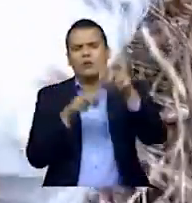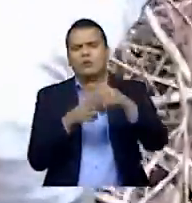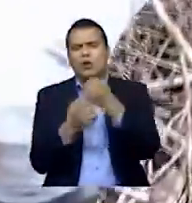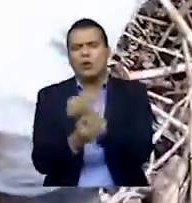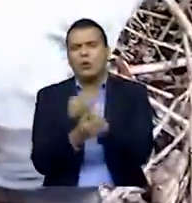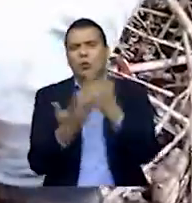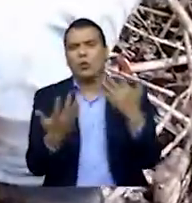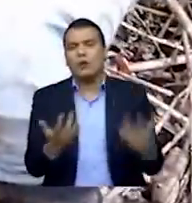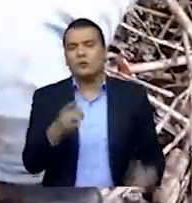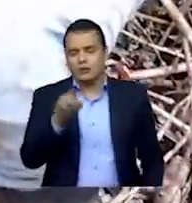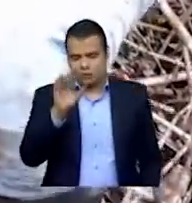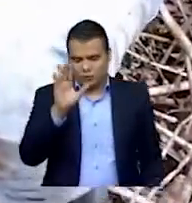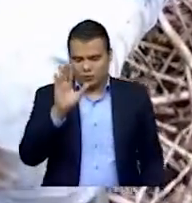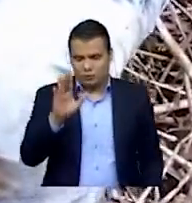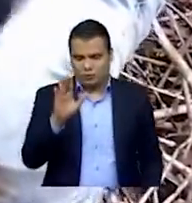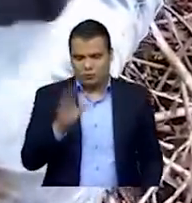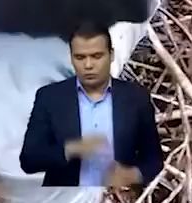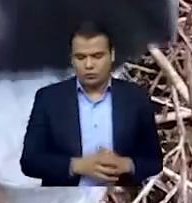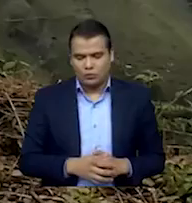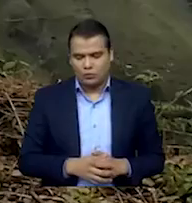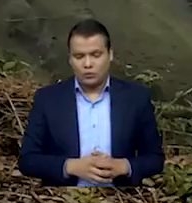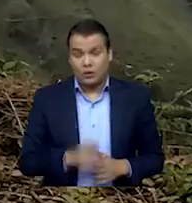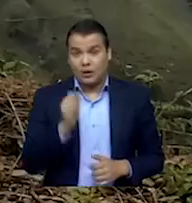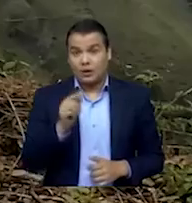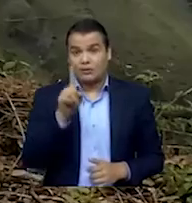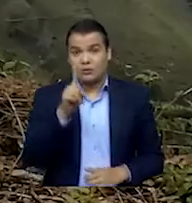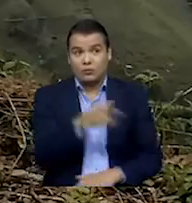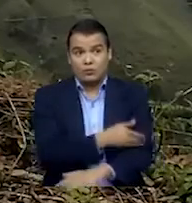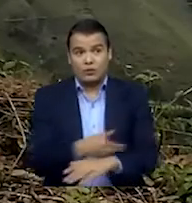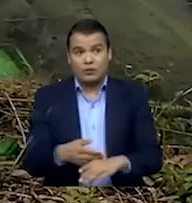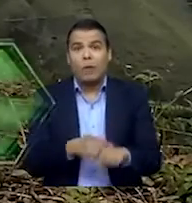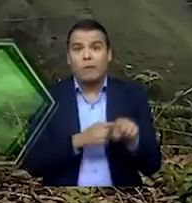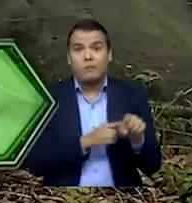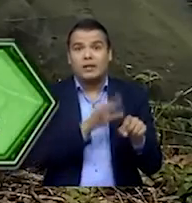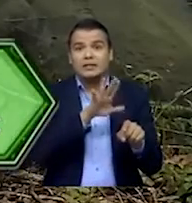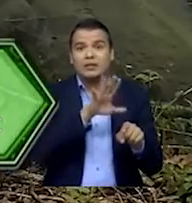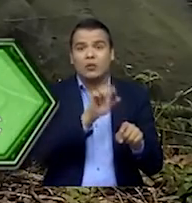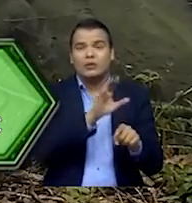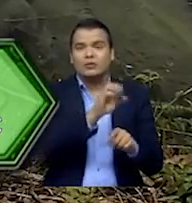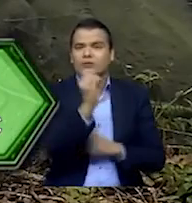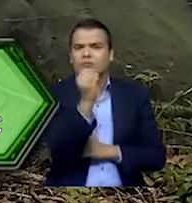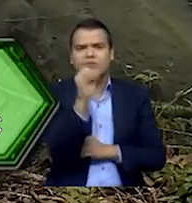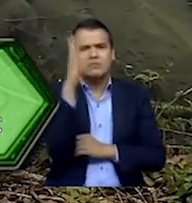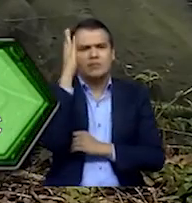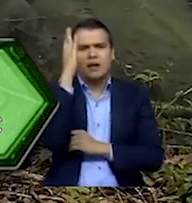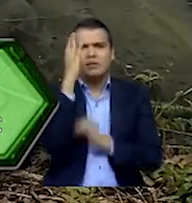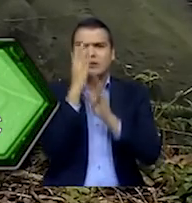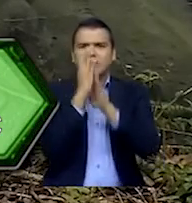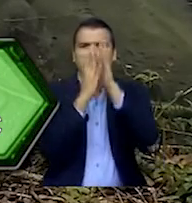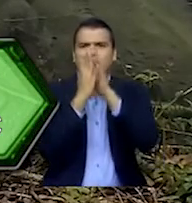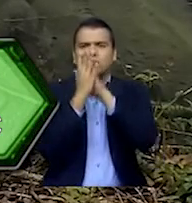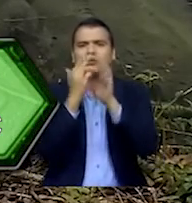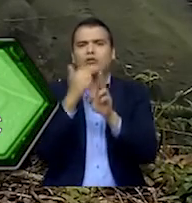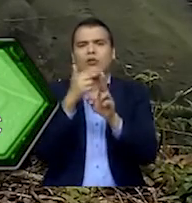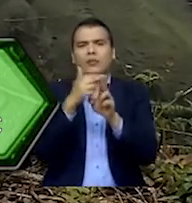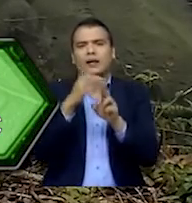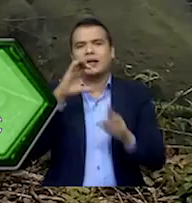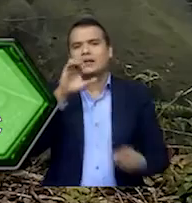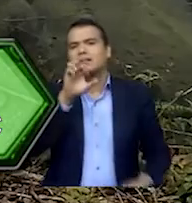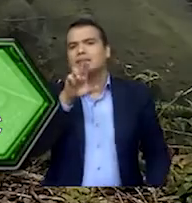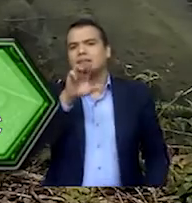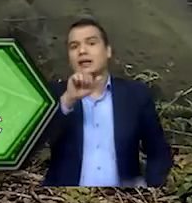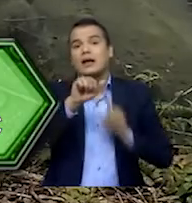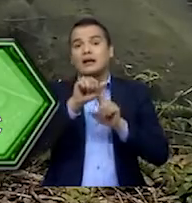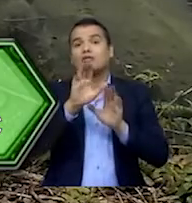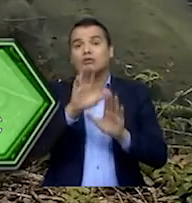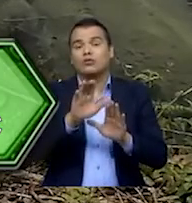palmas de ser el día de hoy estamos sembrando palmas de cera estamos sembrando alistó y roble estas tres